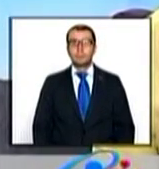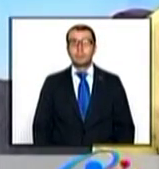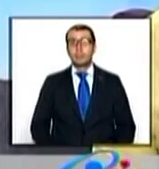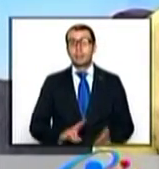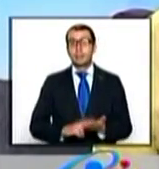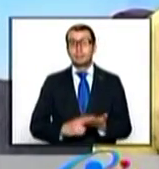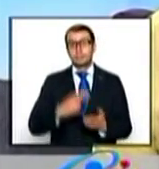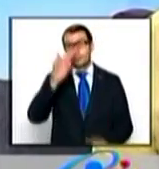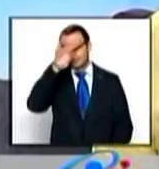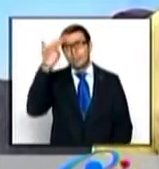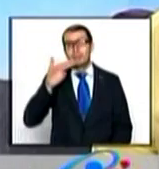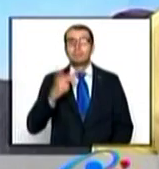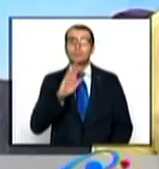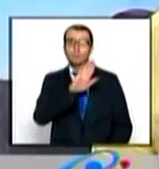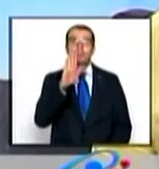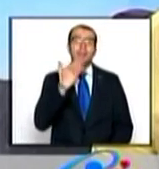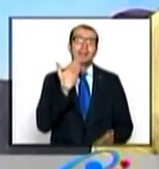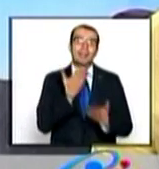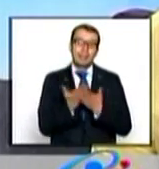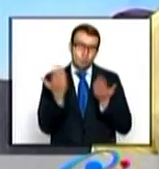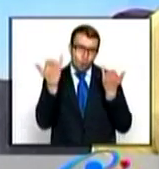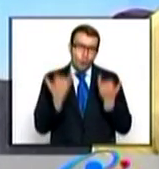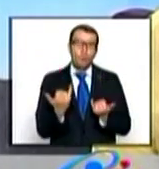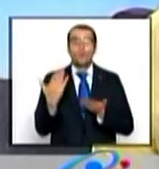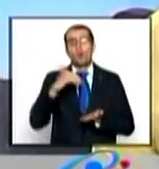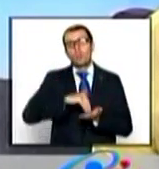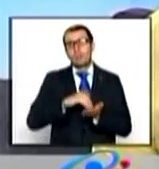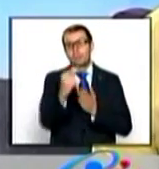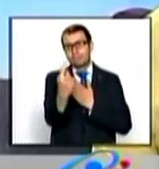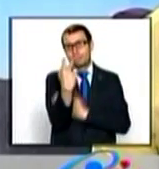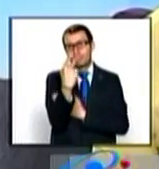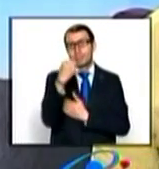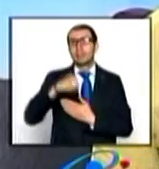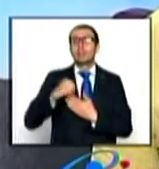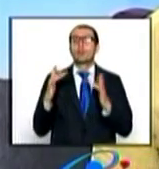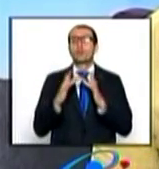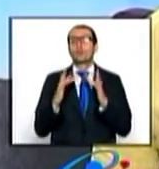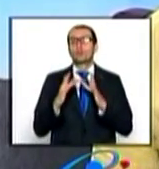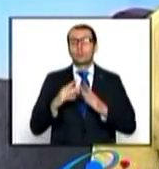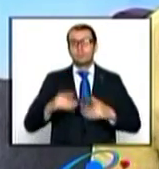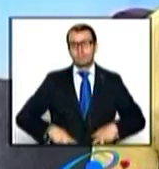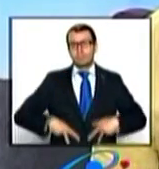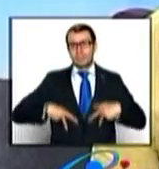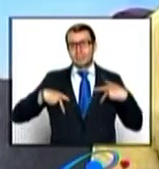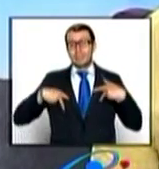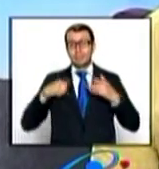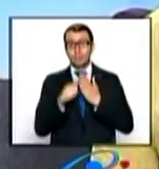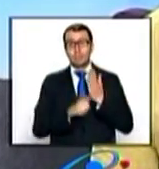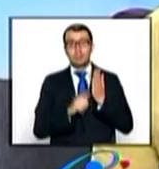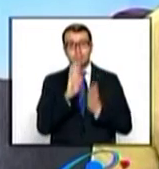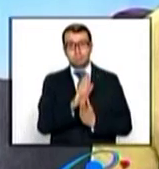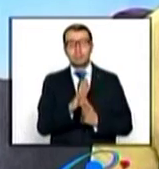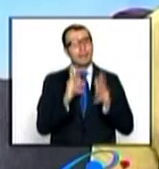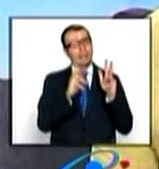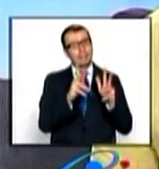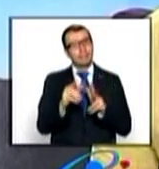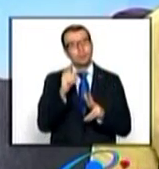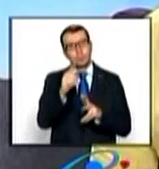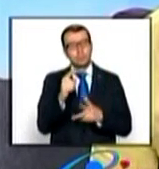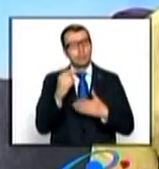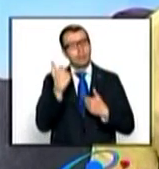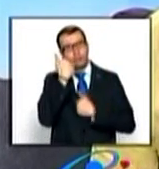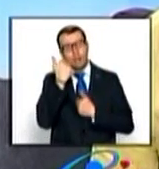Muchas gracias por estar nuevamente con nosotros en una nueva edición de Conexión Vital. Un programa de prevención, de educación, un programa de